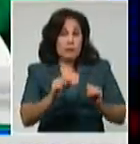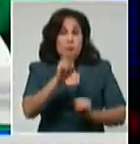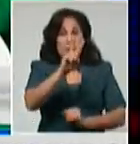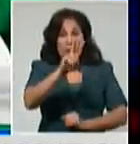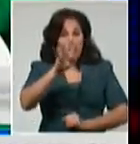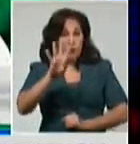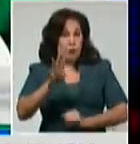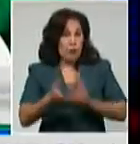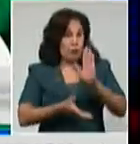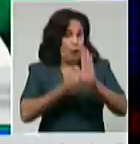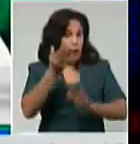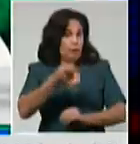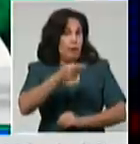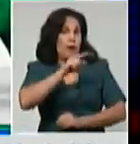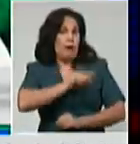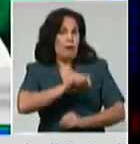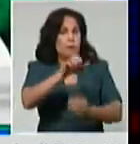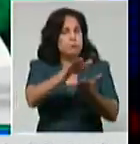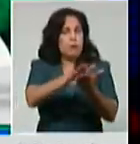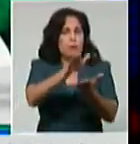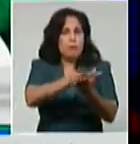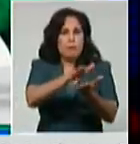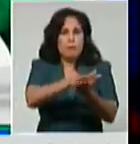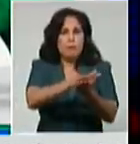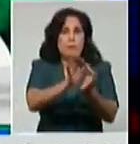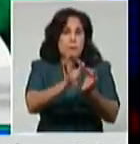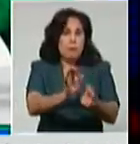altas del día de ayer, pues se acumulan